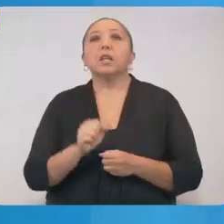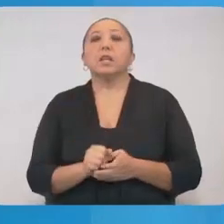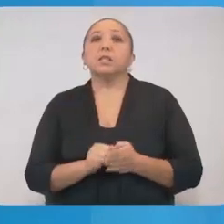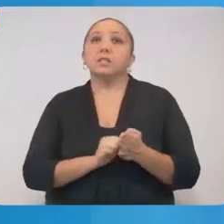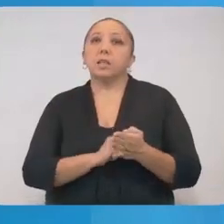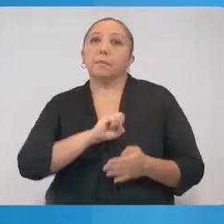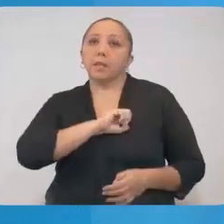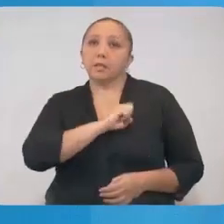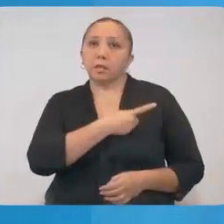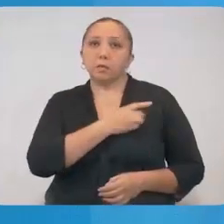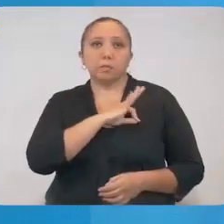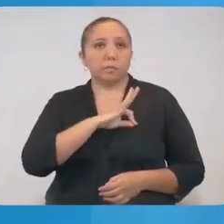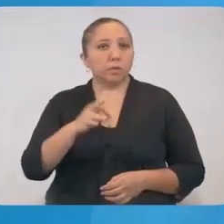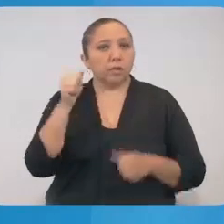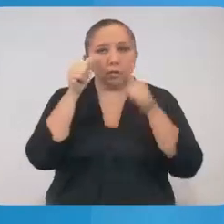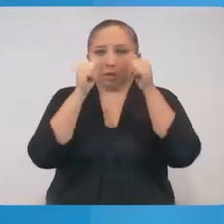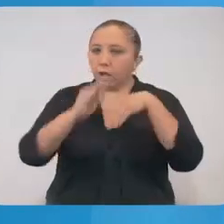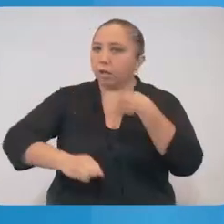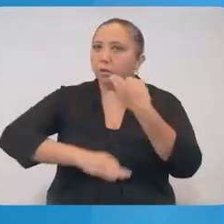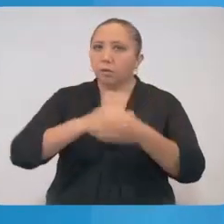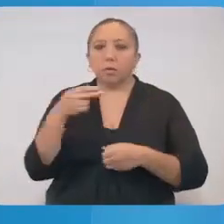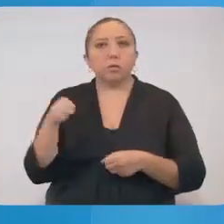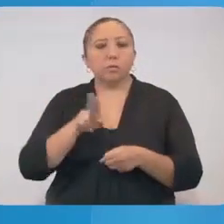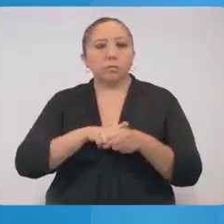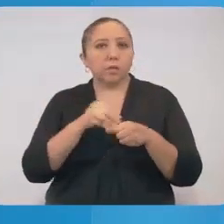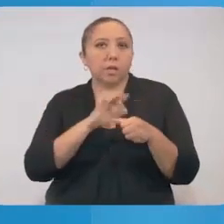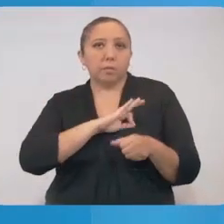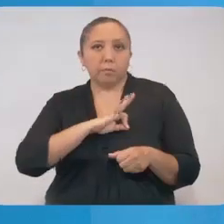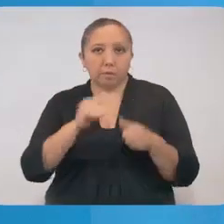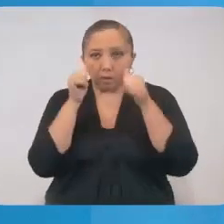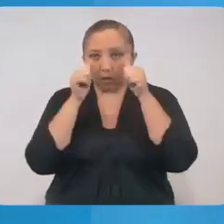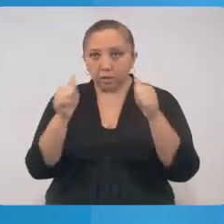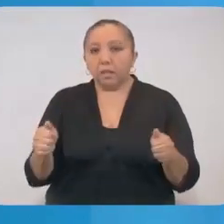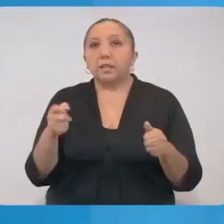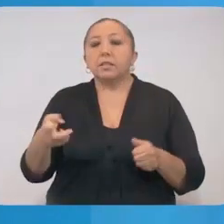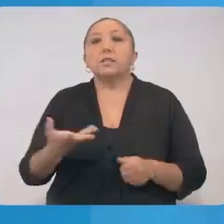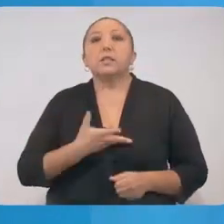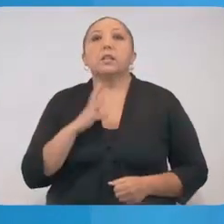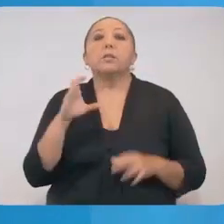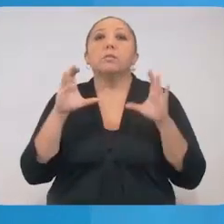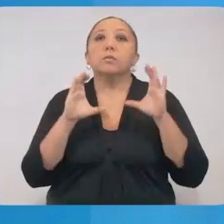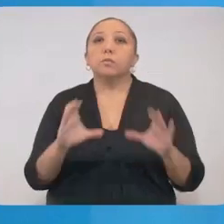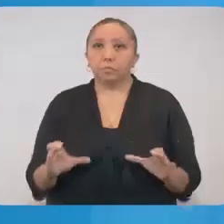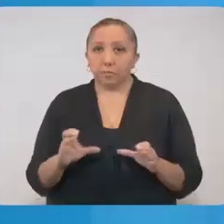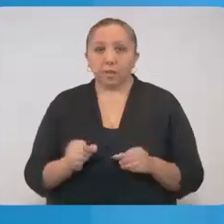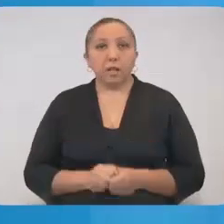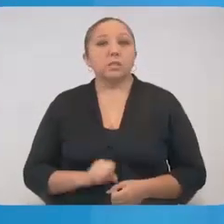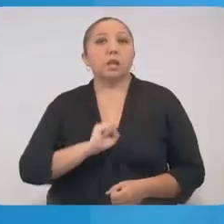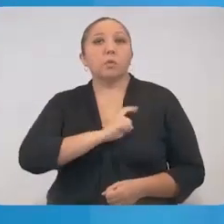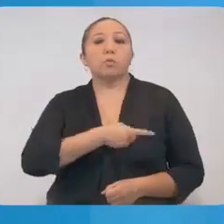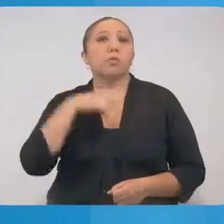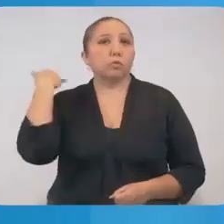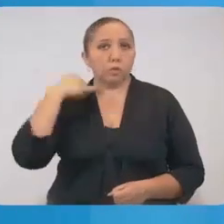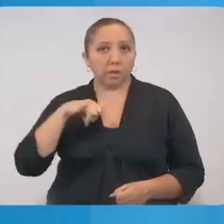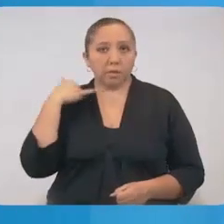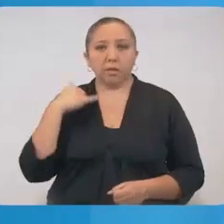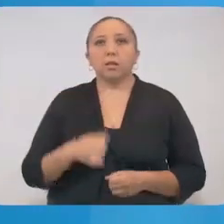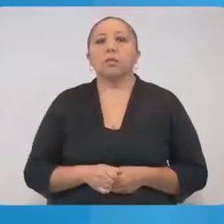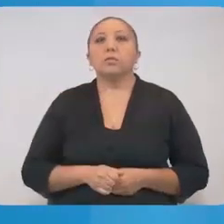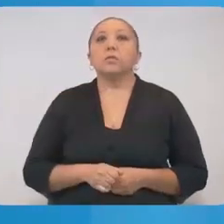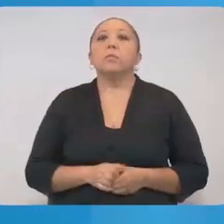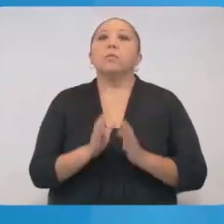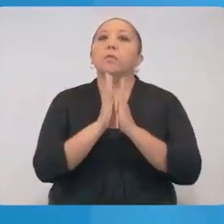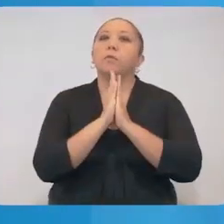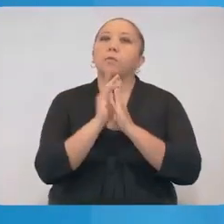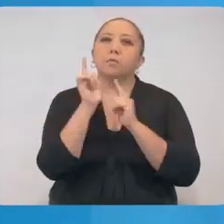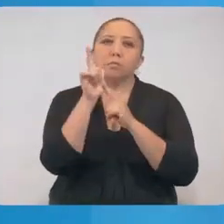los contagiados que lo requieran. Estas medidas tienen como objetivo proteger la salud de los yucatecos. Los invitamos a seguirlas de